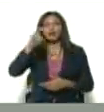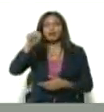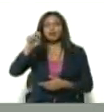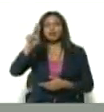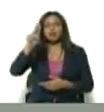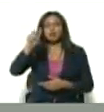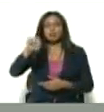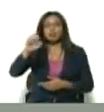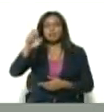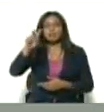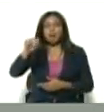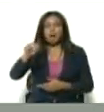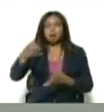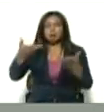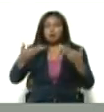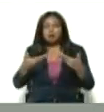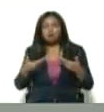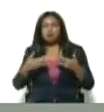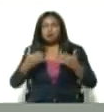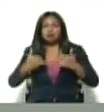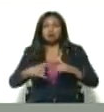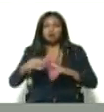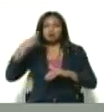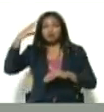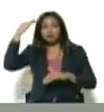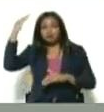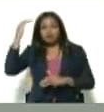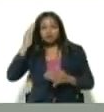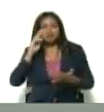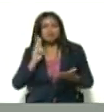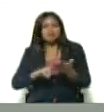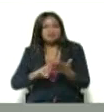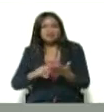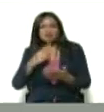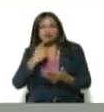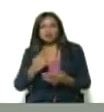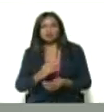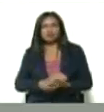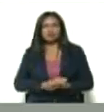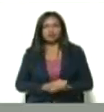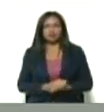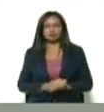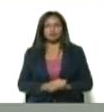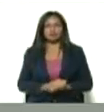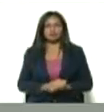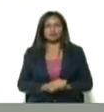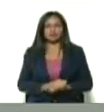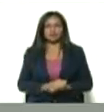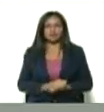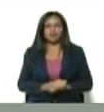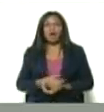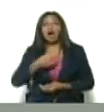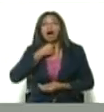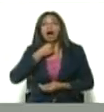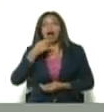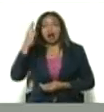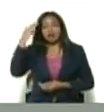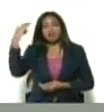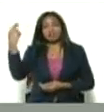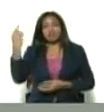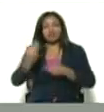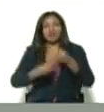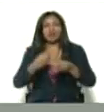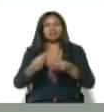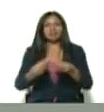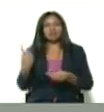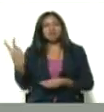histórico, el Hijo de Dios. Yo le decía a Numa en las reflexiones que estábamos haciendo ahora